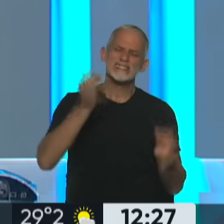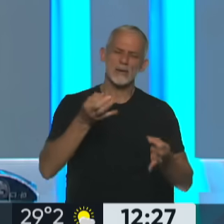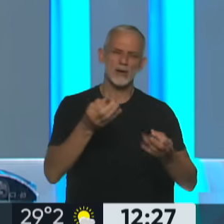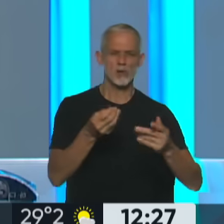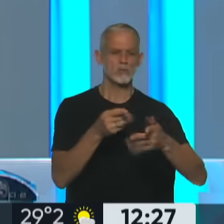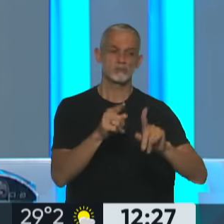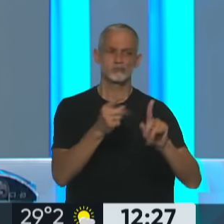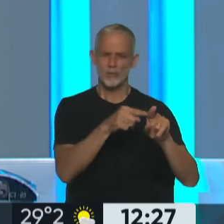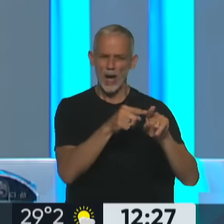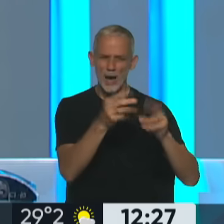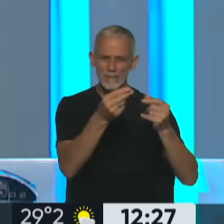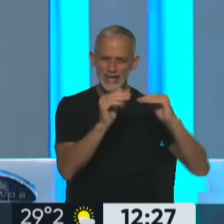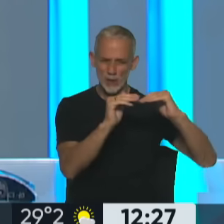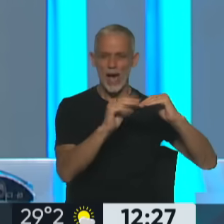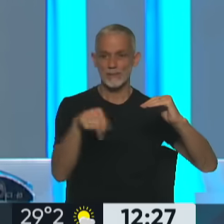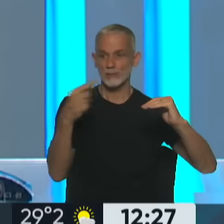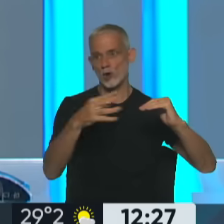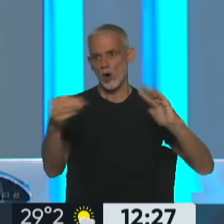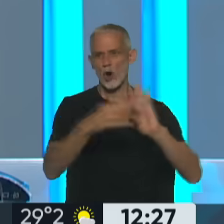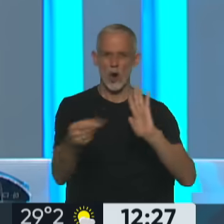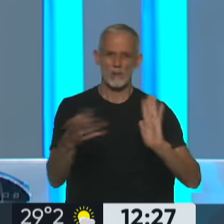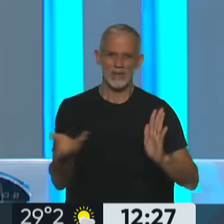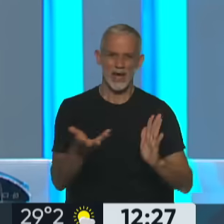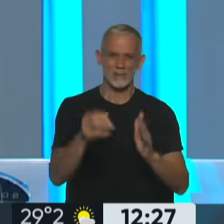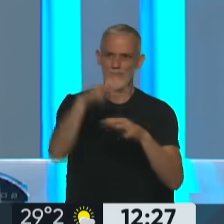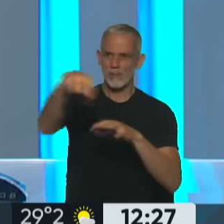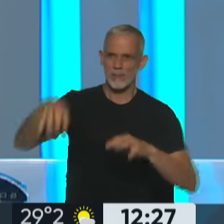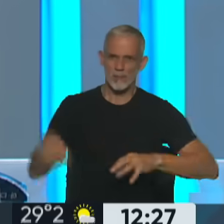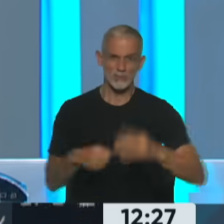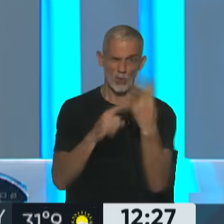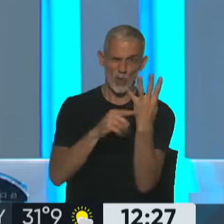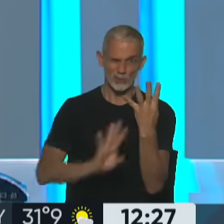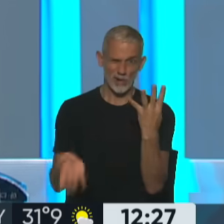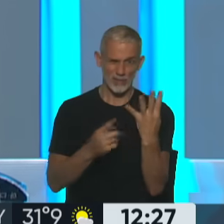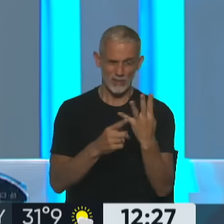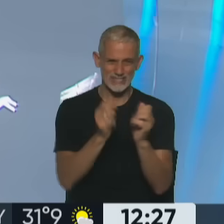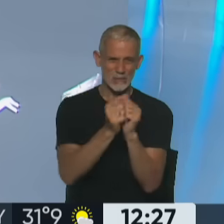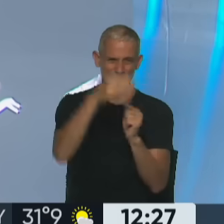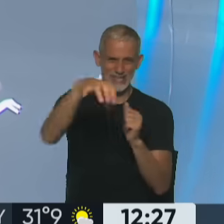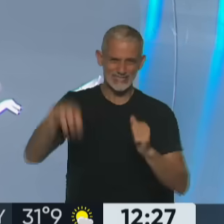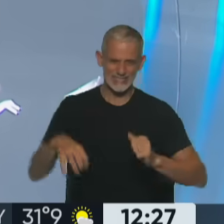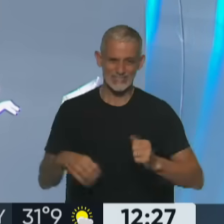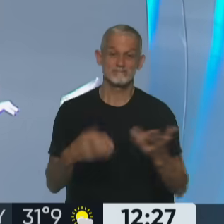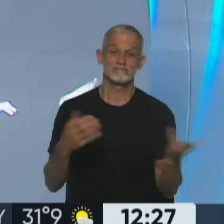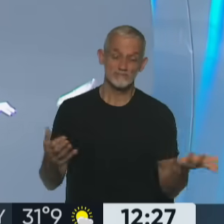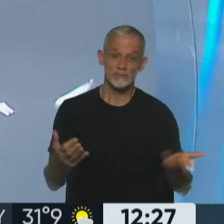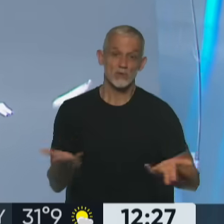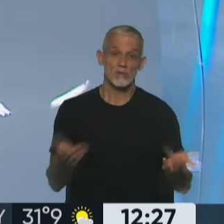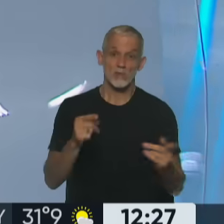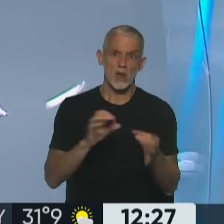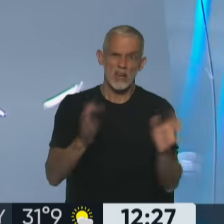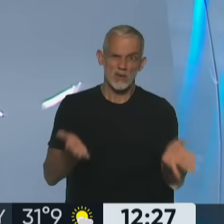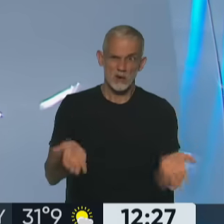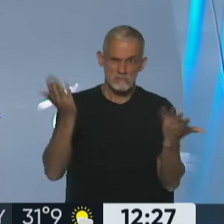alguna manera es la referencia para el resto de las petroleras, que además es un oligopolio, son 4 empresas. Sí, es inevitable traducir esto en